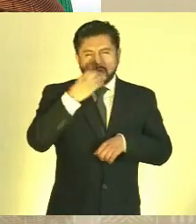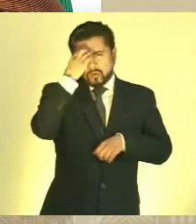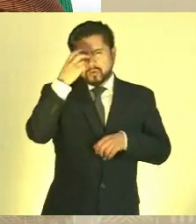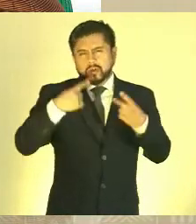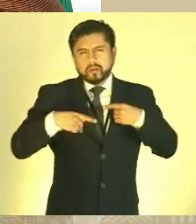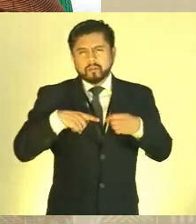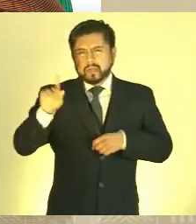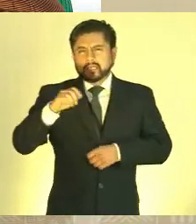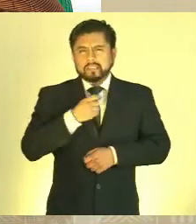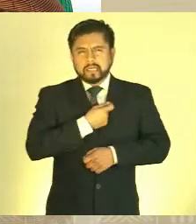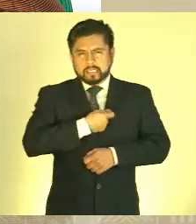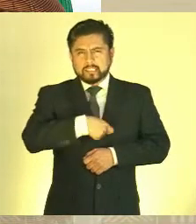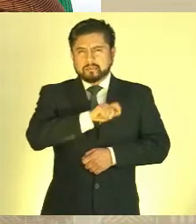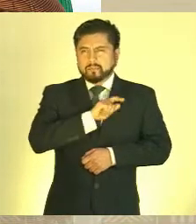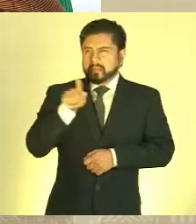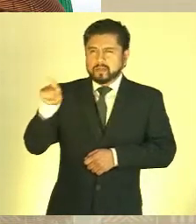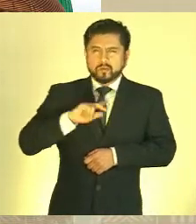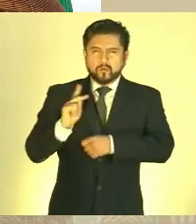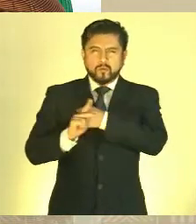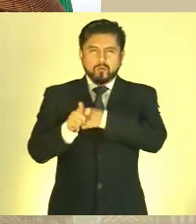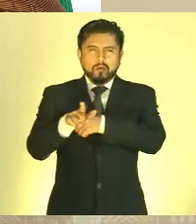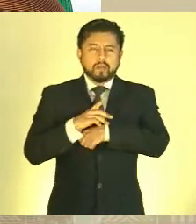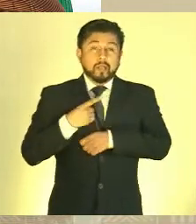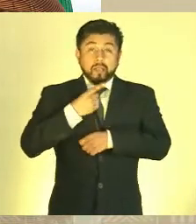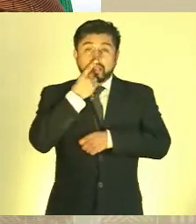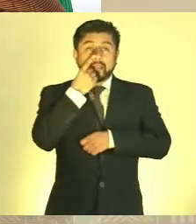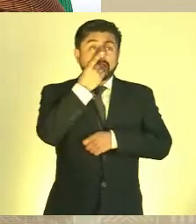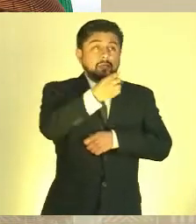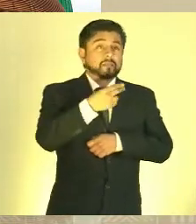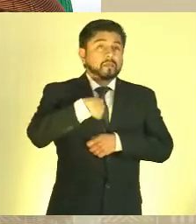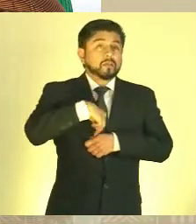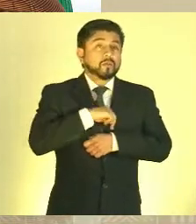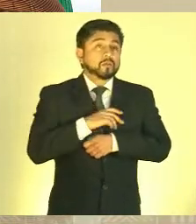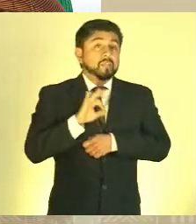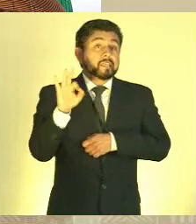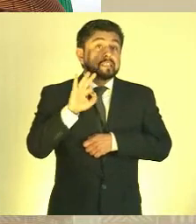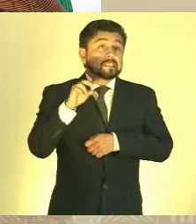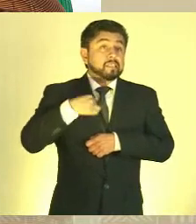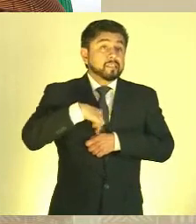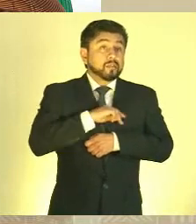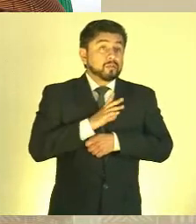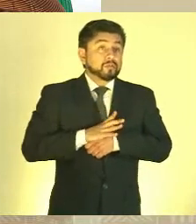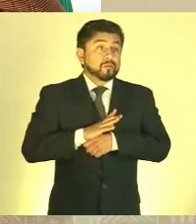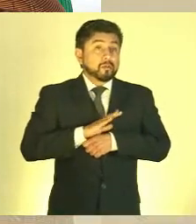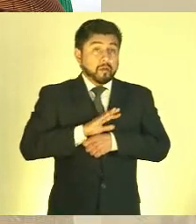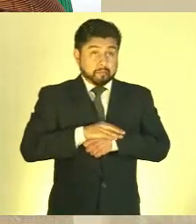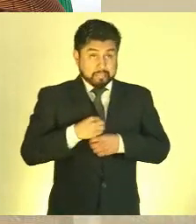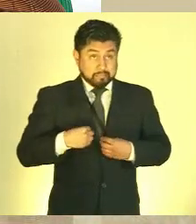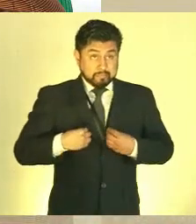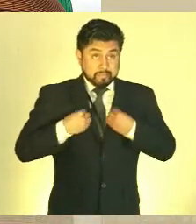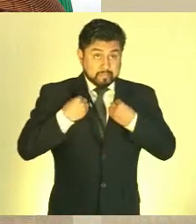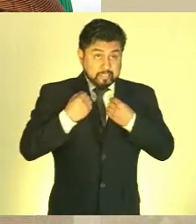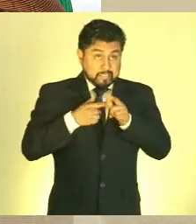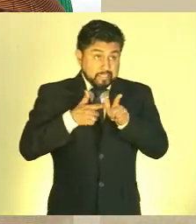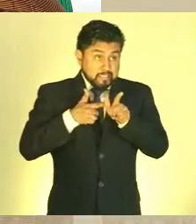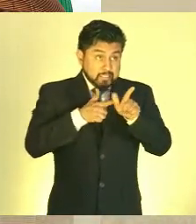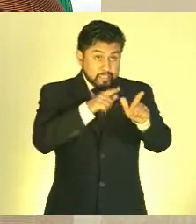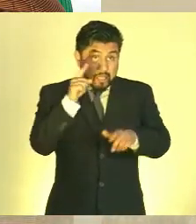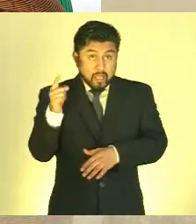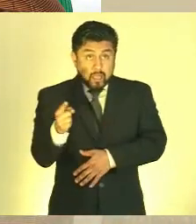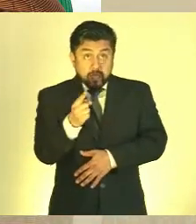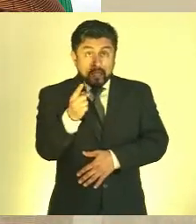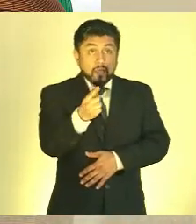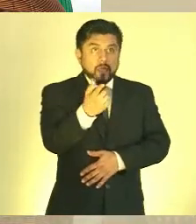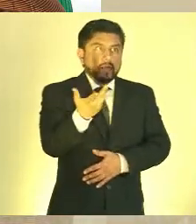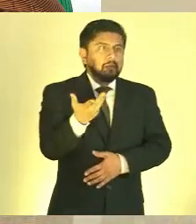fuéramos inmortales, tal vez no contaríamos nada, no tendríamos motivos para contar, pero somos mortales,